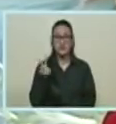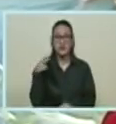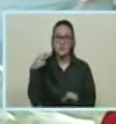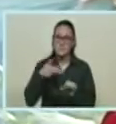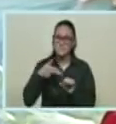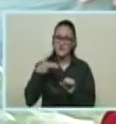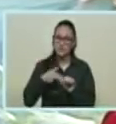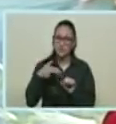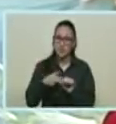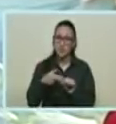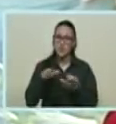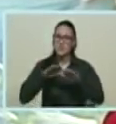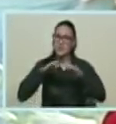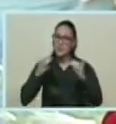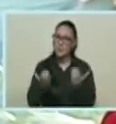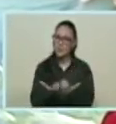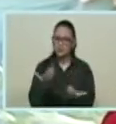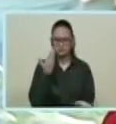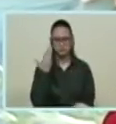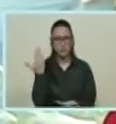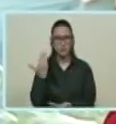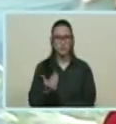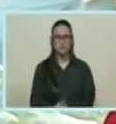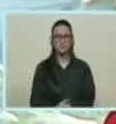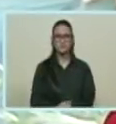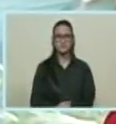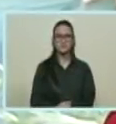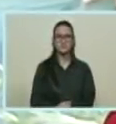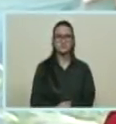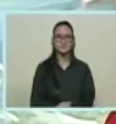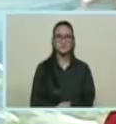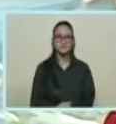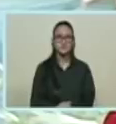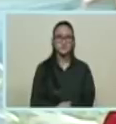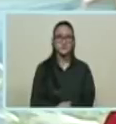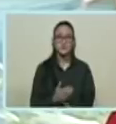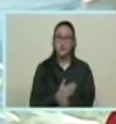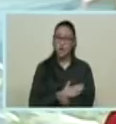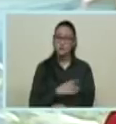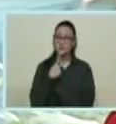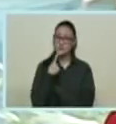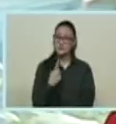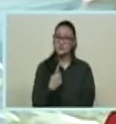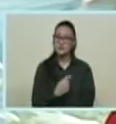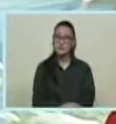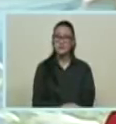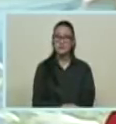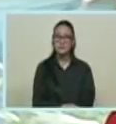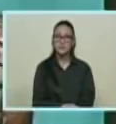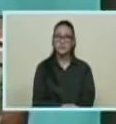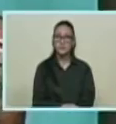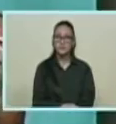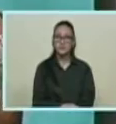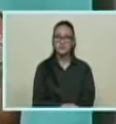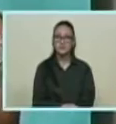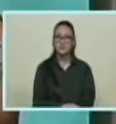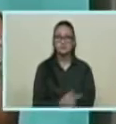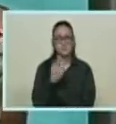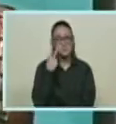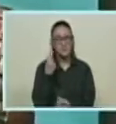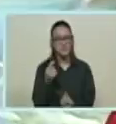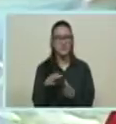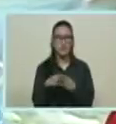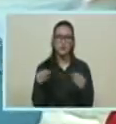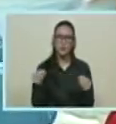las criptomonedas del mundo. Aquí lo tengo. No digan que no se los dije, se los dije. Pendientes